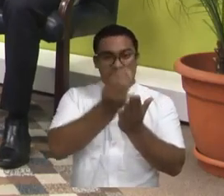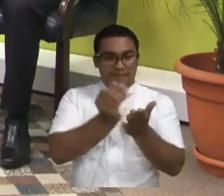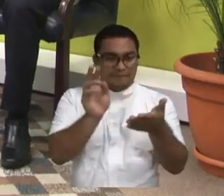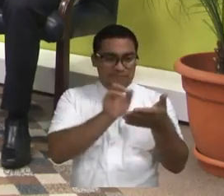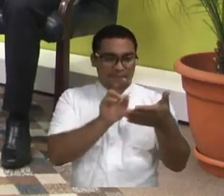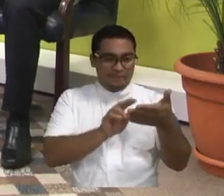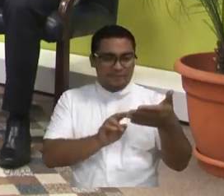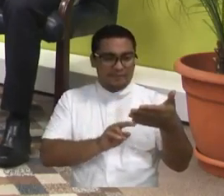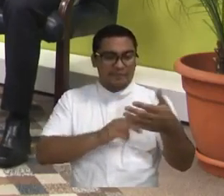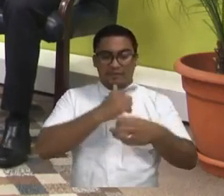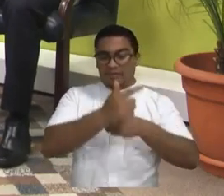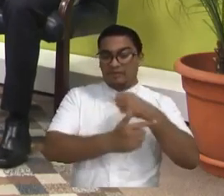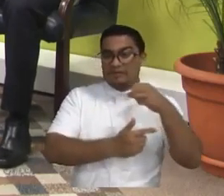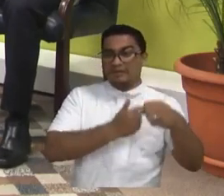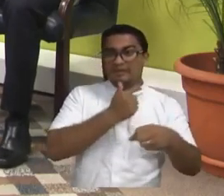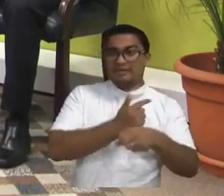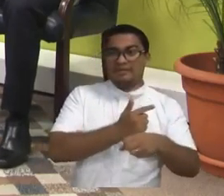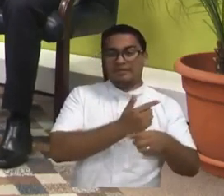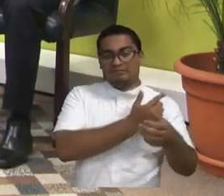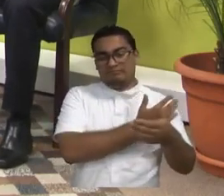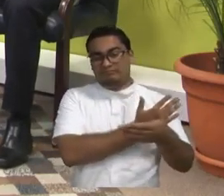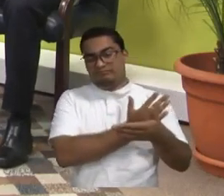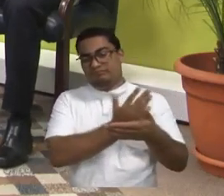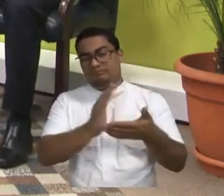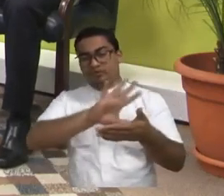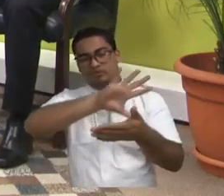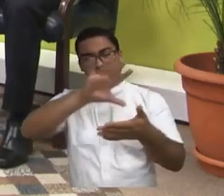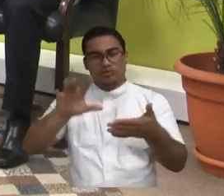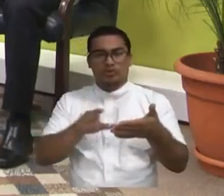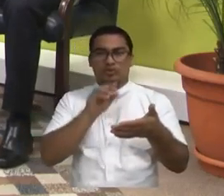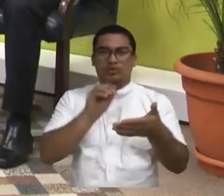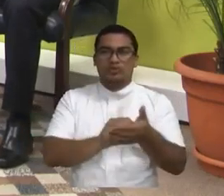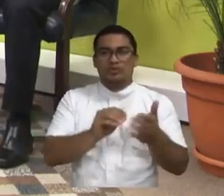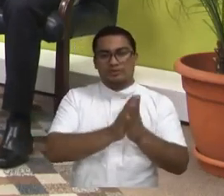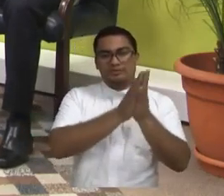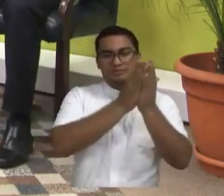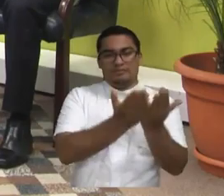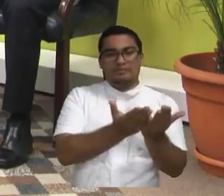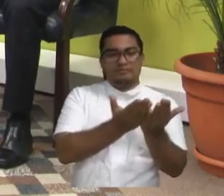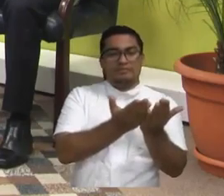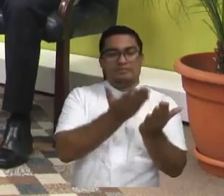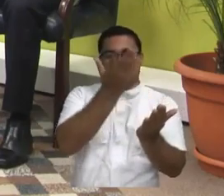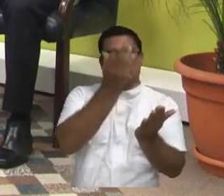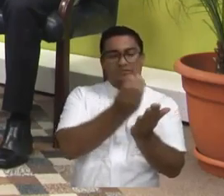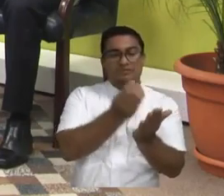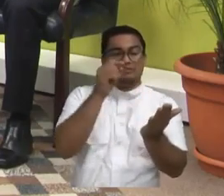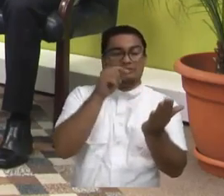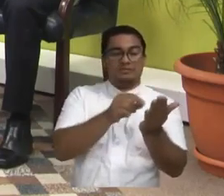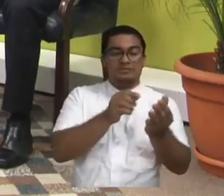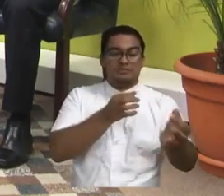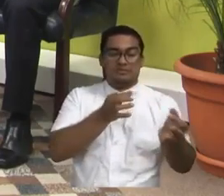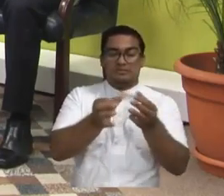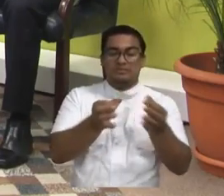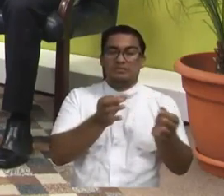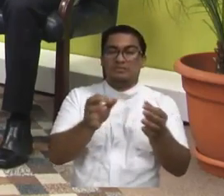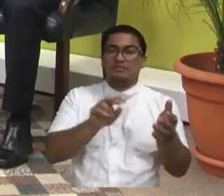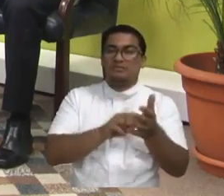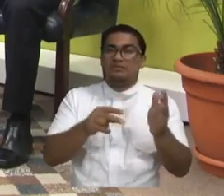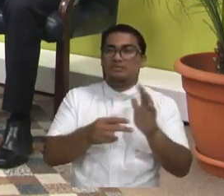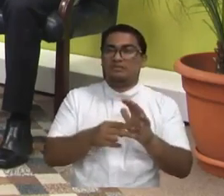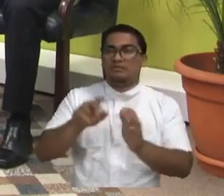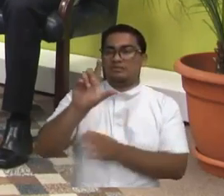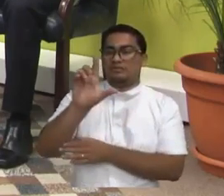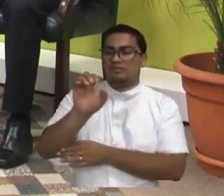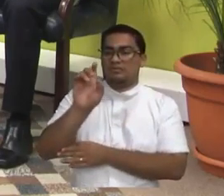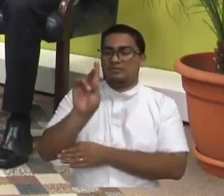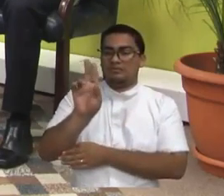Éxodo, los Números, el Levítico, o sea, los libros de la Biblia en donde están descritas y relatadas las